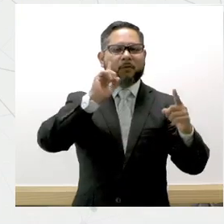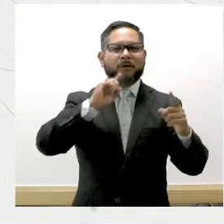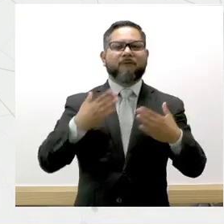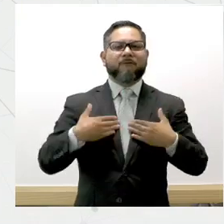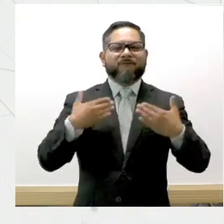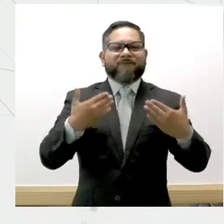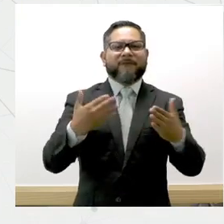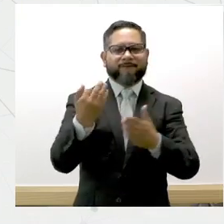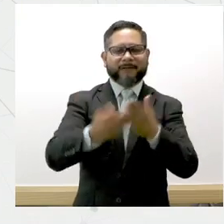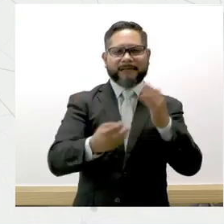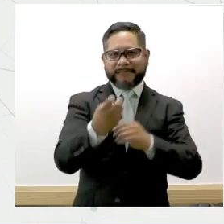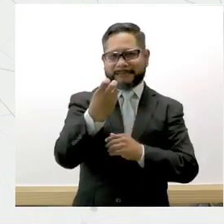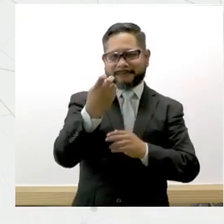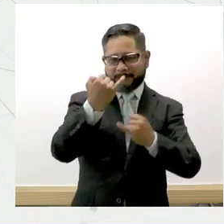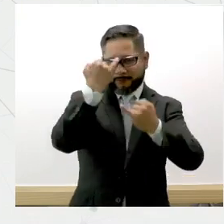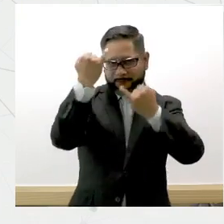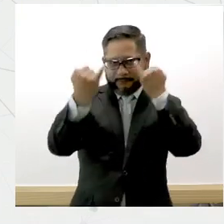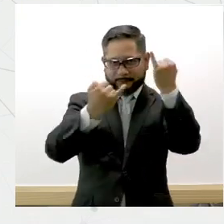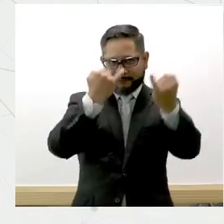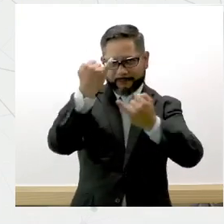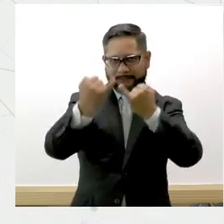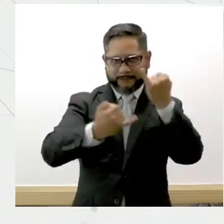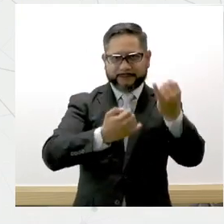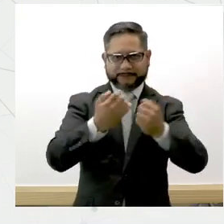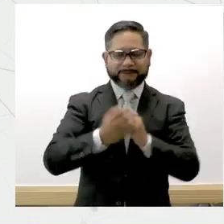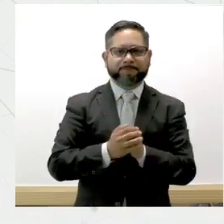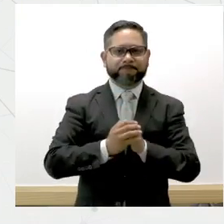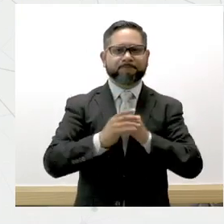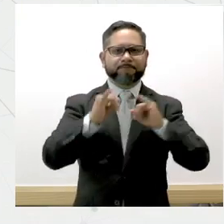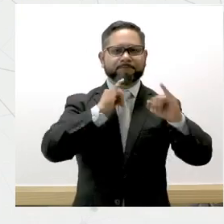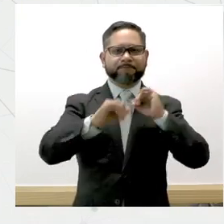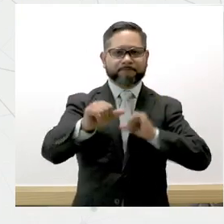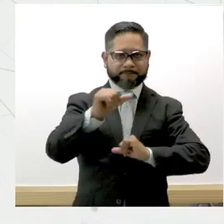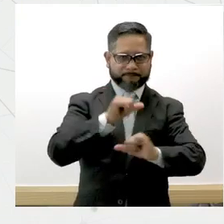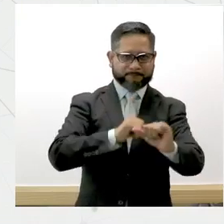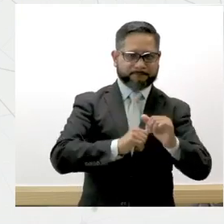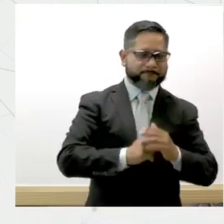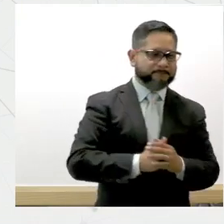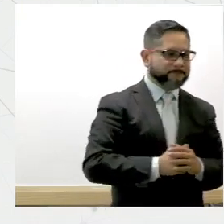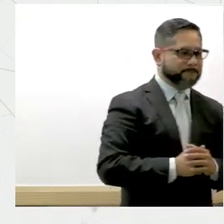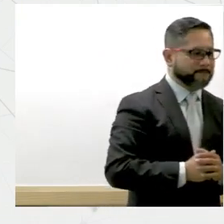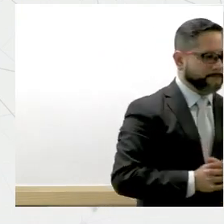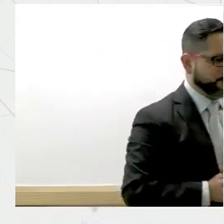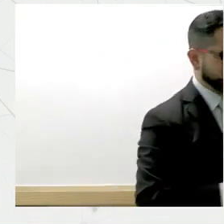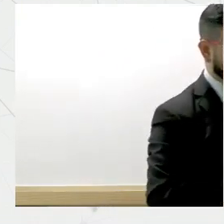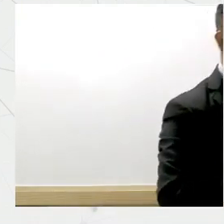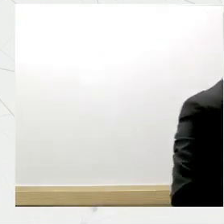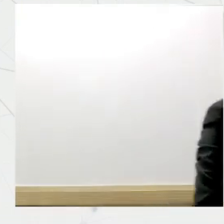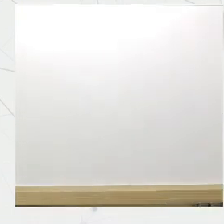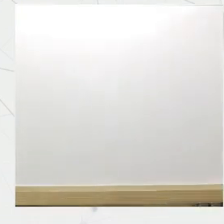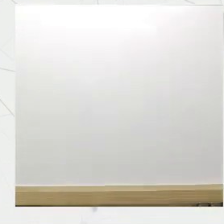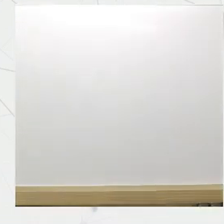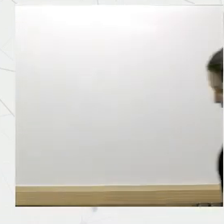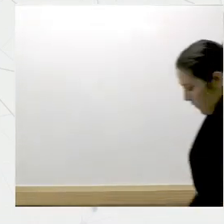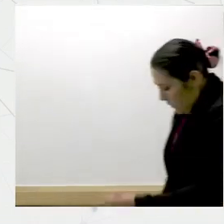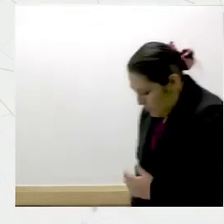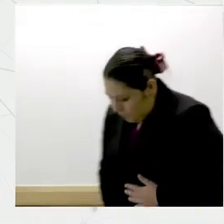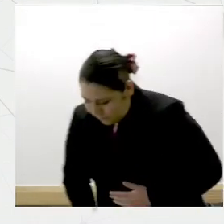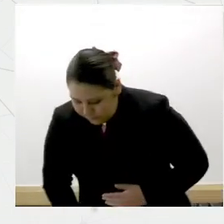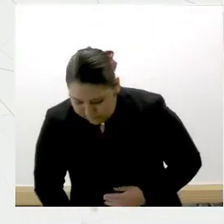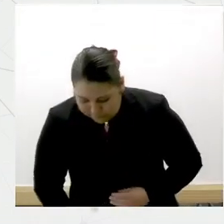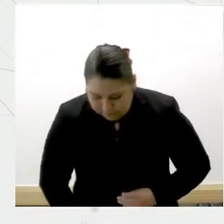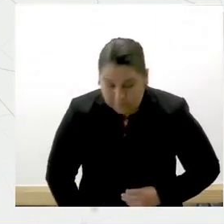de nuestras ideas. Tenemos un programa de mentoría para ayudar a fortalecer las capacidades del liderazgo de las mujeres, programas de